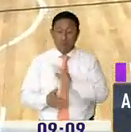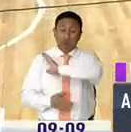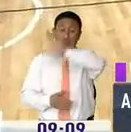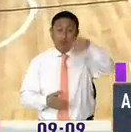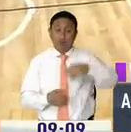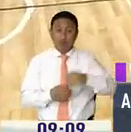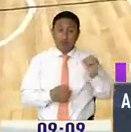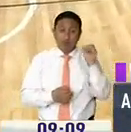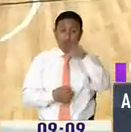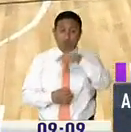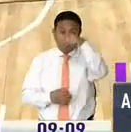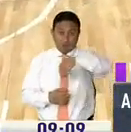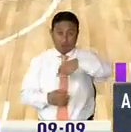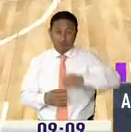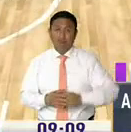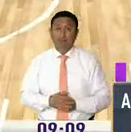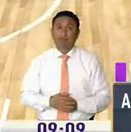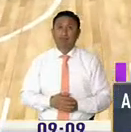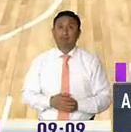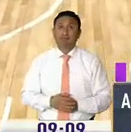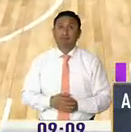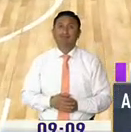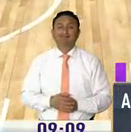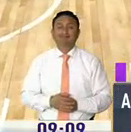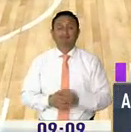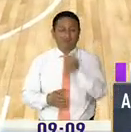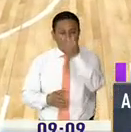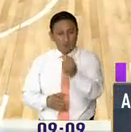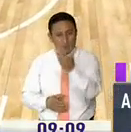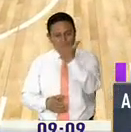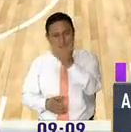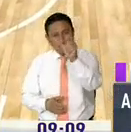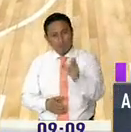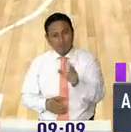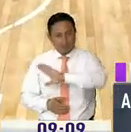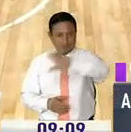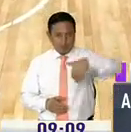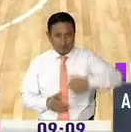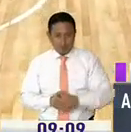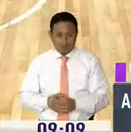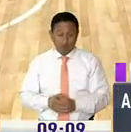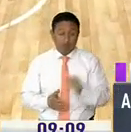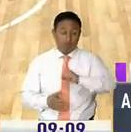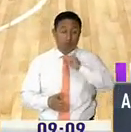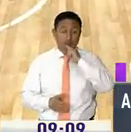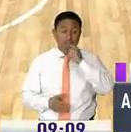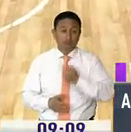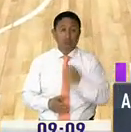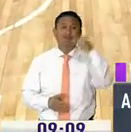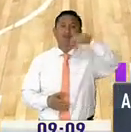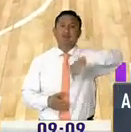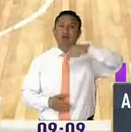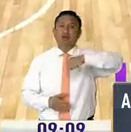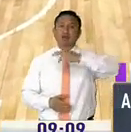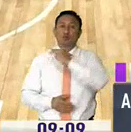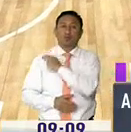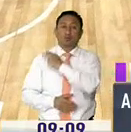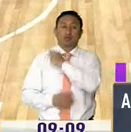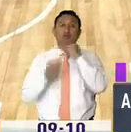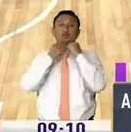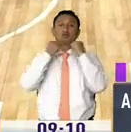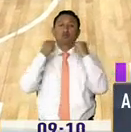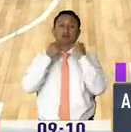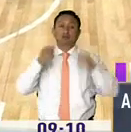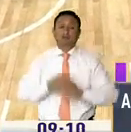las donaciones de esta radio maratón. Muy buenos días, igual a la ciudadanía. Sí, específicamente aquí en la Universidad